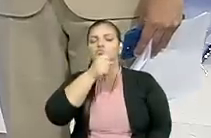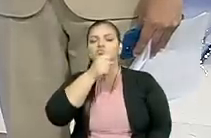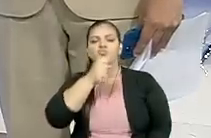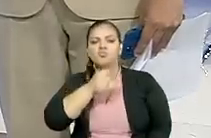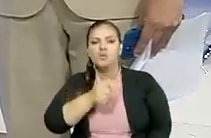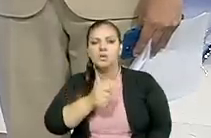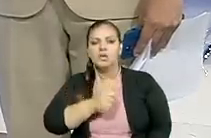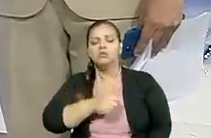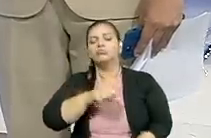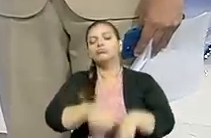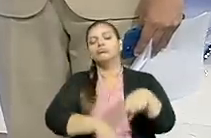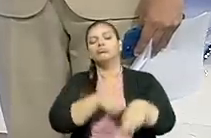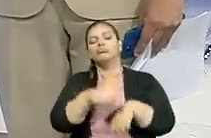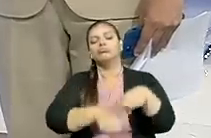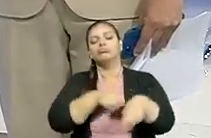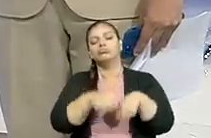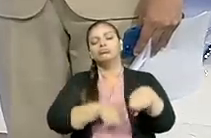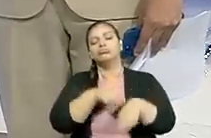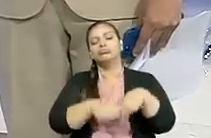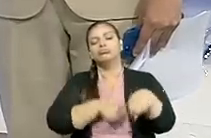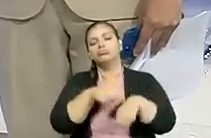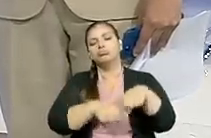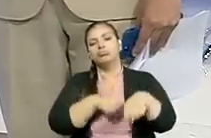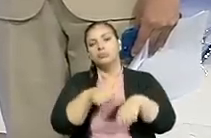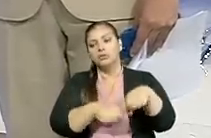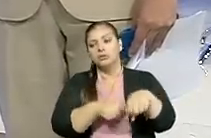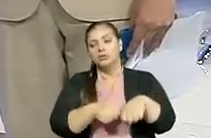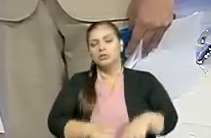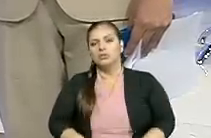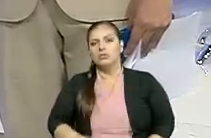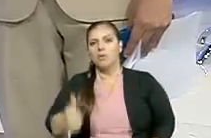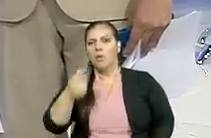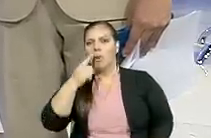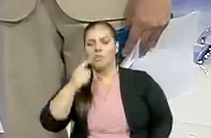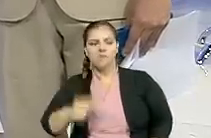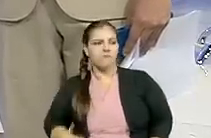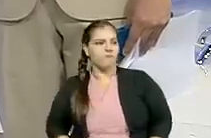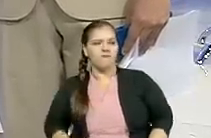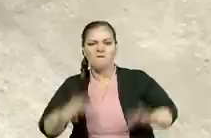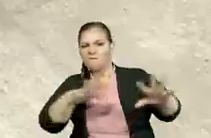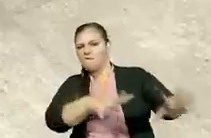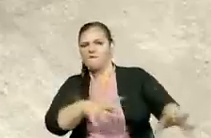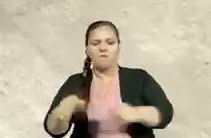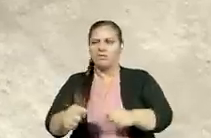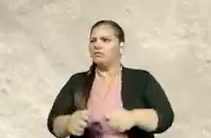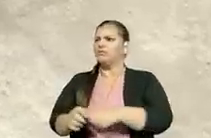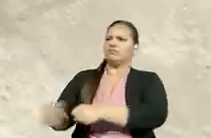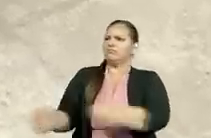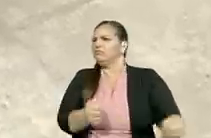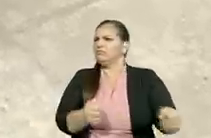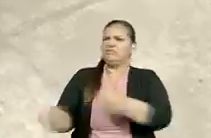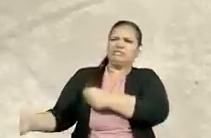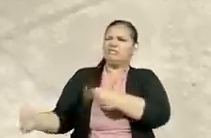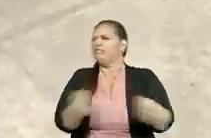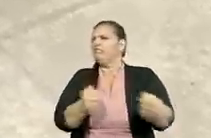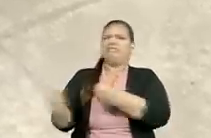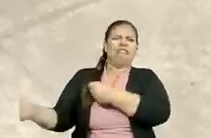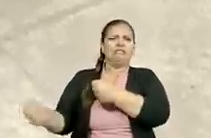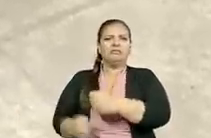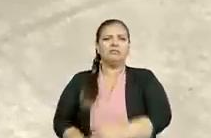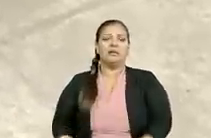delincuentes que robaron su bicicleta. El hecho ocurrió en el Guasán Mosur, acá en la ciudad de Guayaquil.